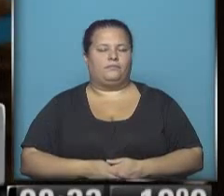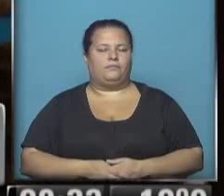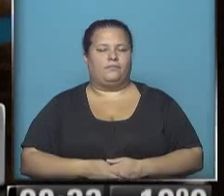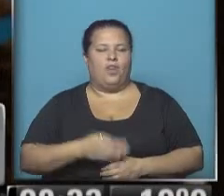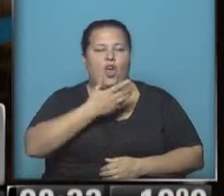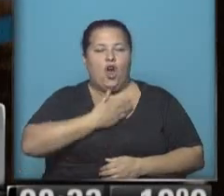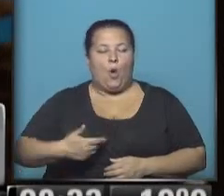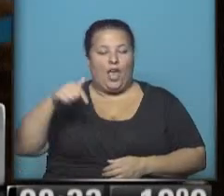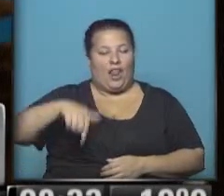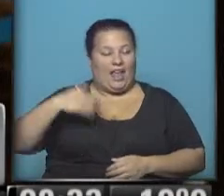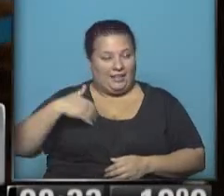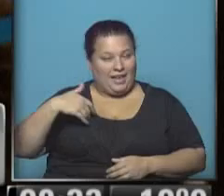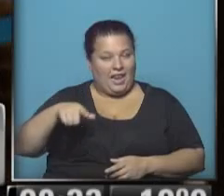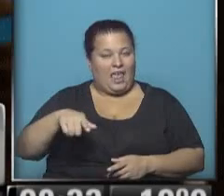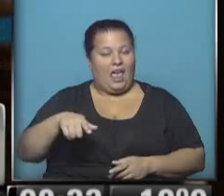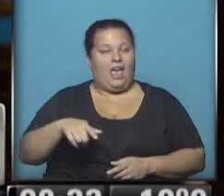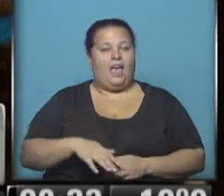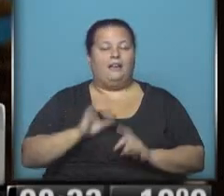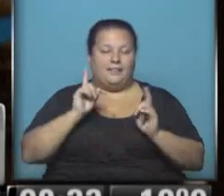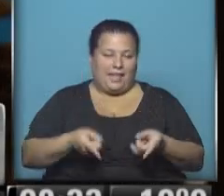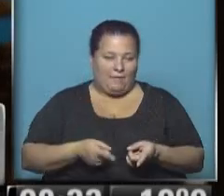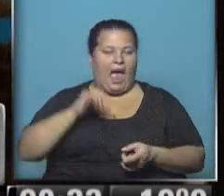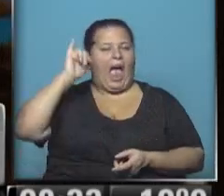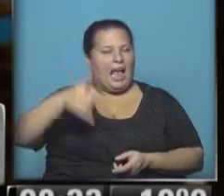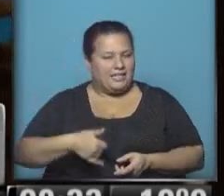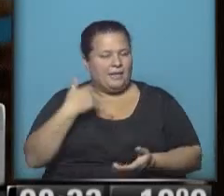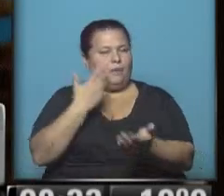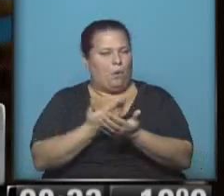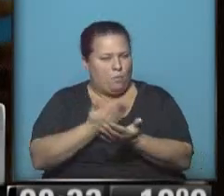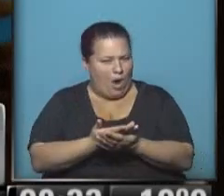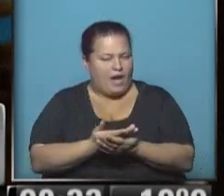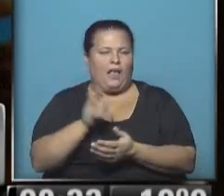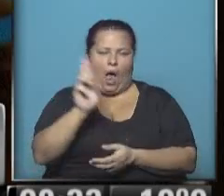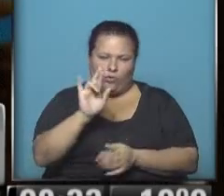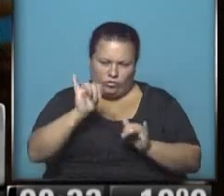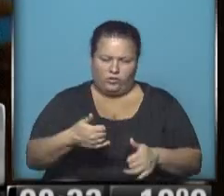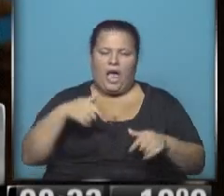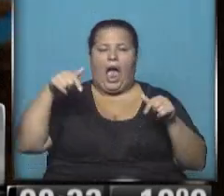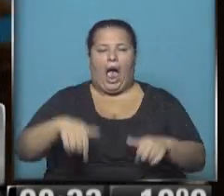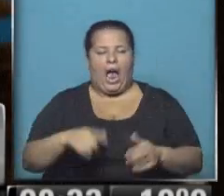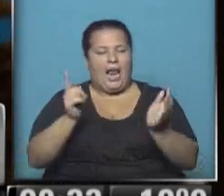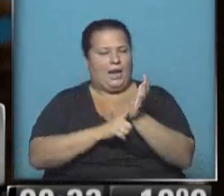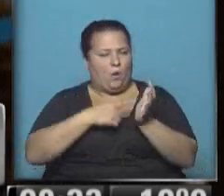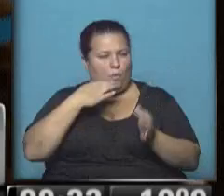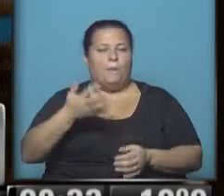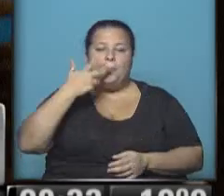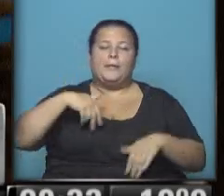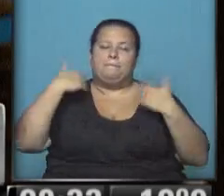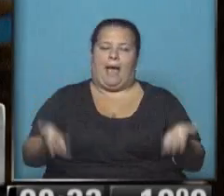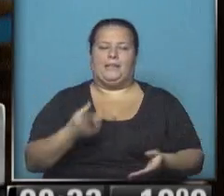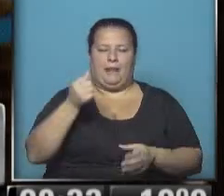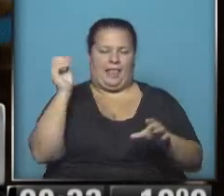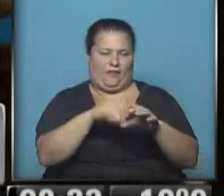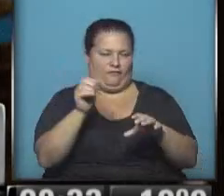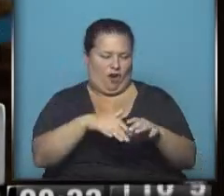el gobierno local haya también aceptado esa propuesta haya permitido que ocurre y ahora la reglamente nos gustaría que era más plata en ese